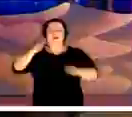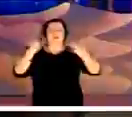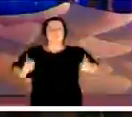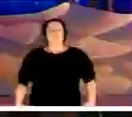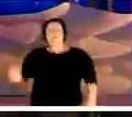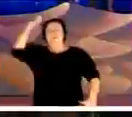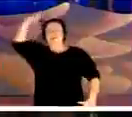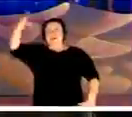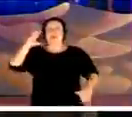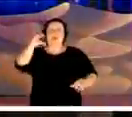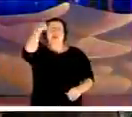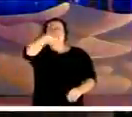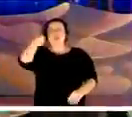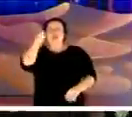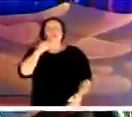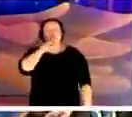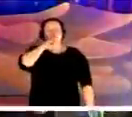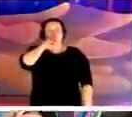un besugo.